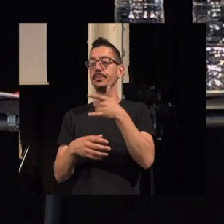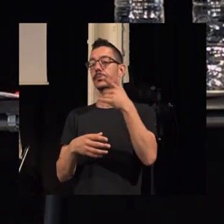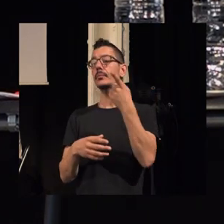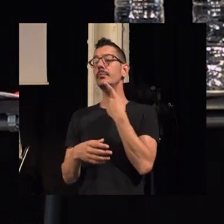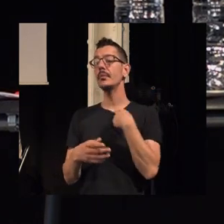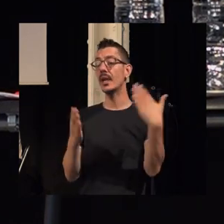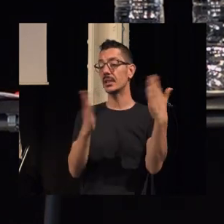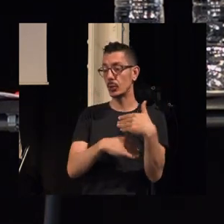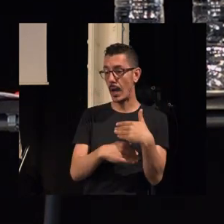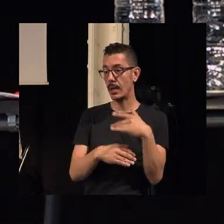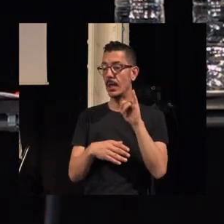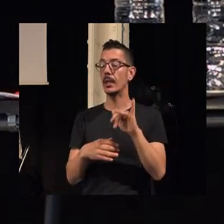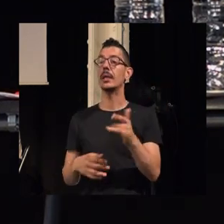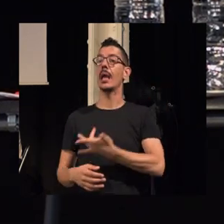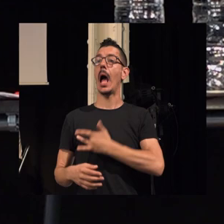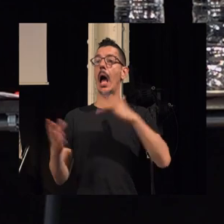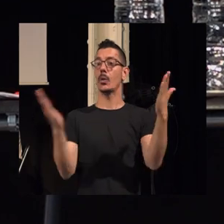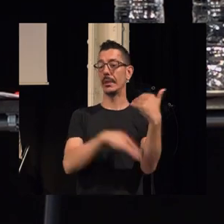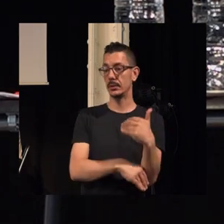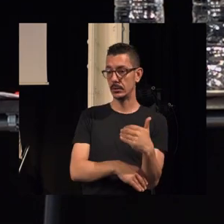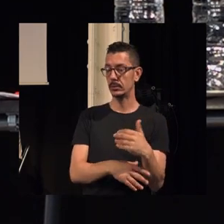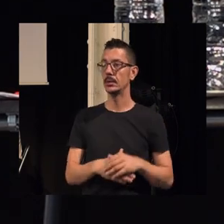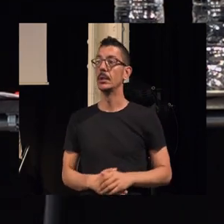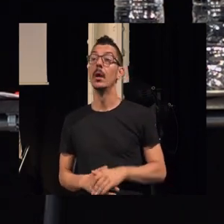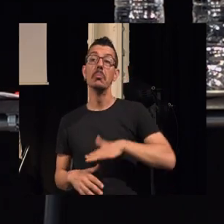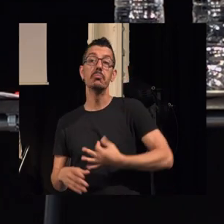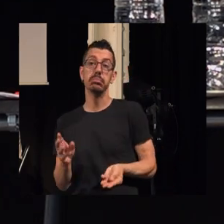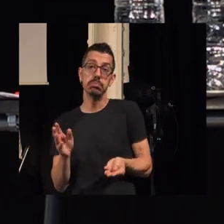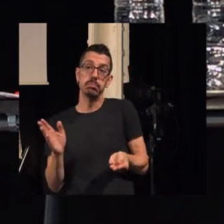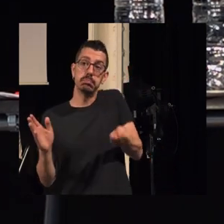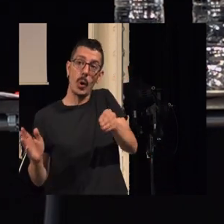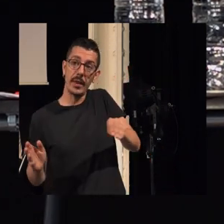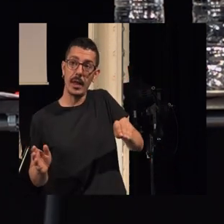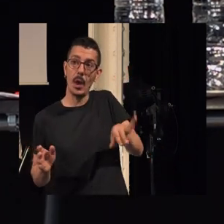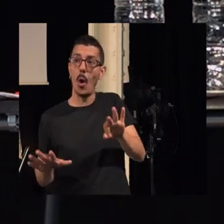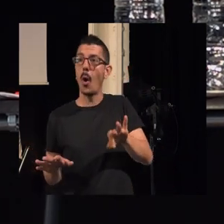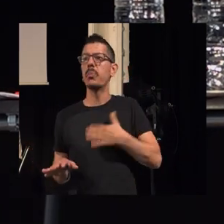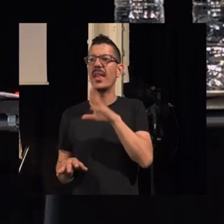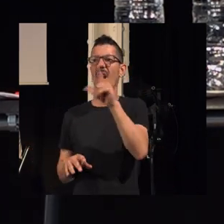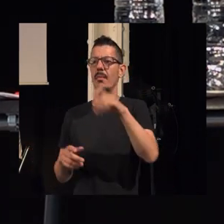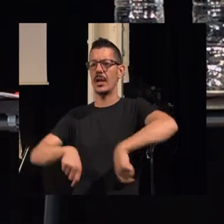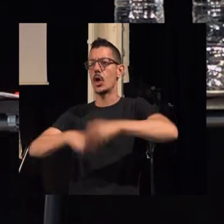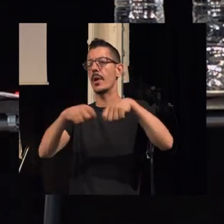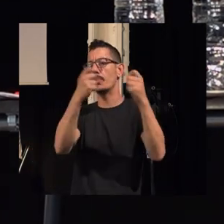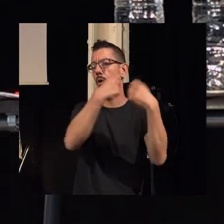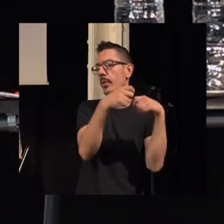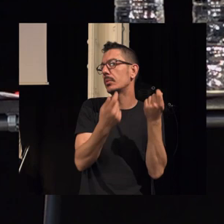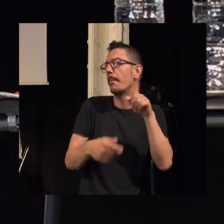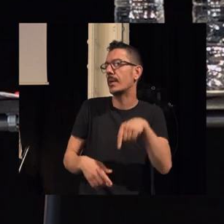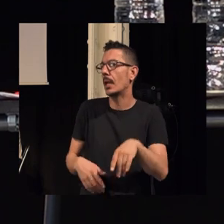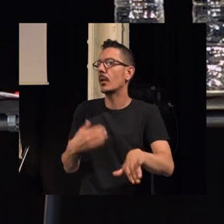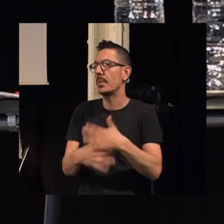aromántico. Y seguimos. Puede ser, o no, o podemos destruirlas también,